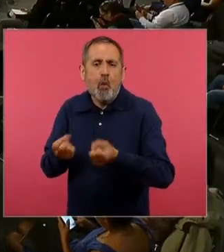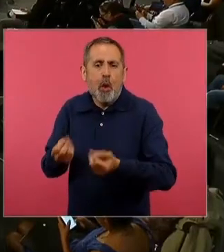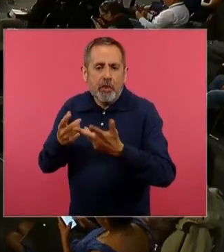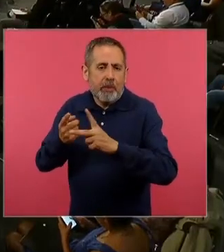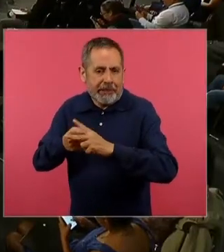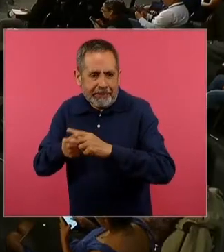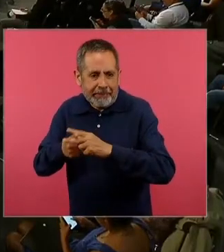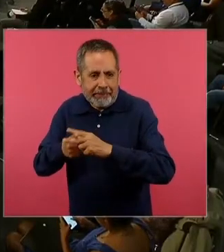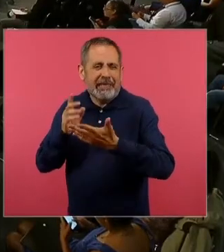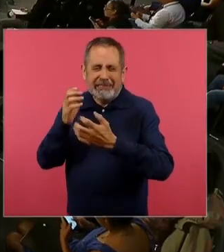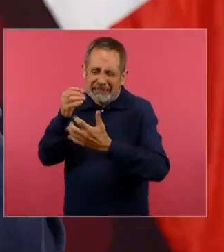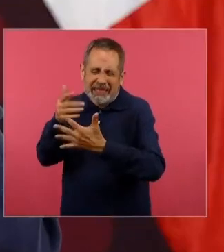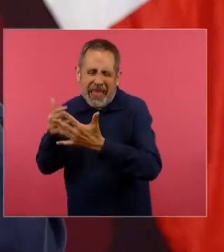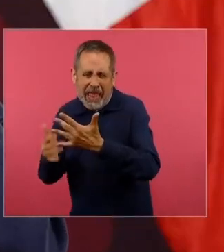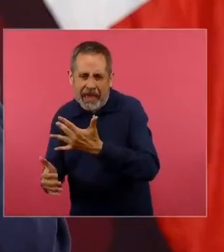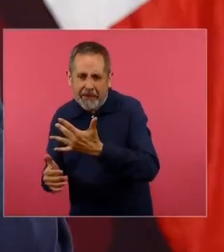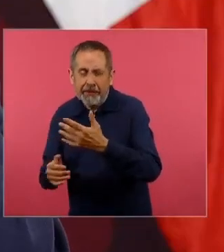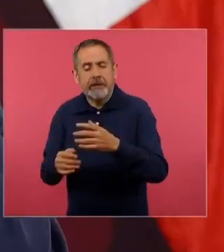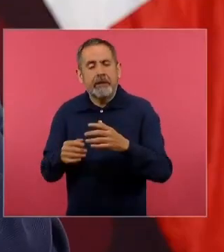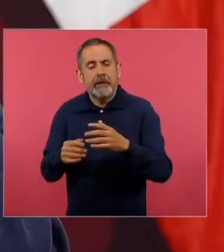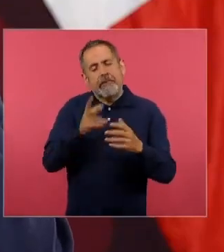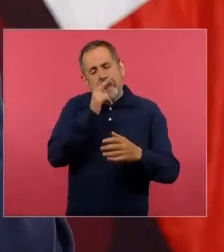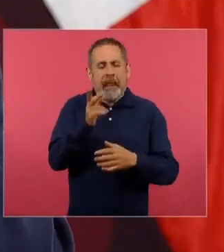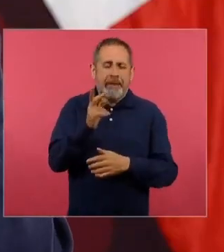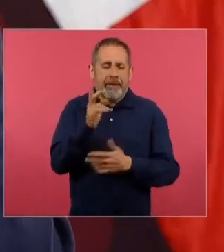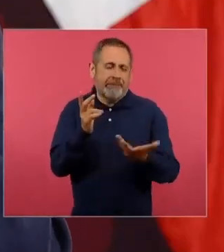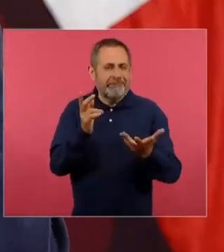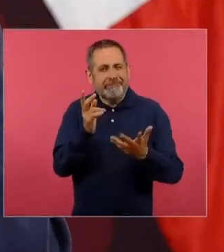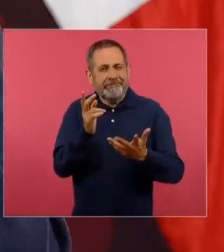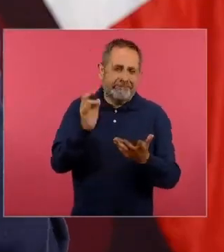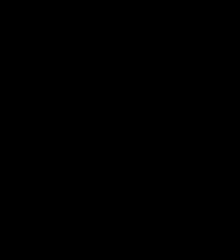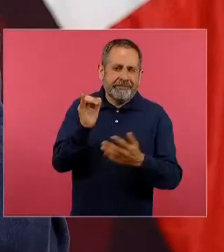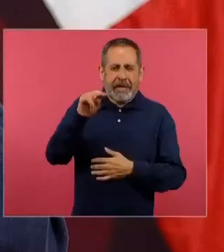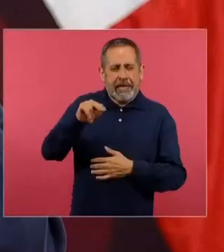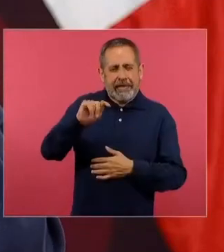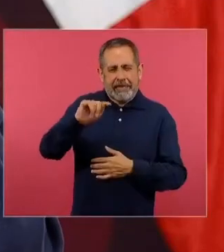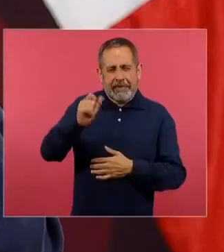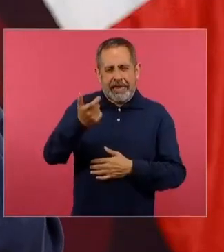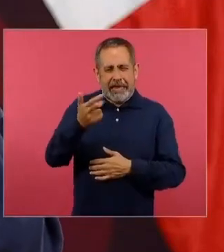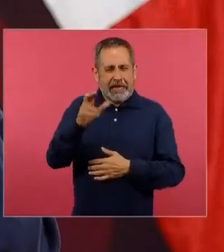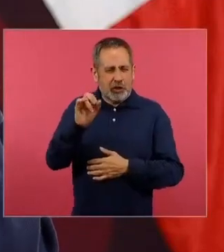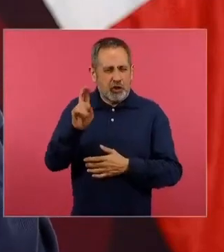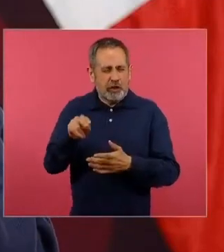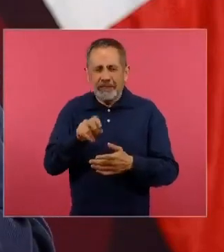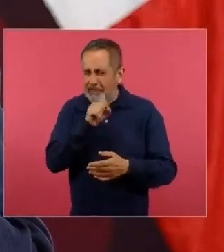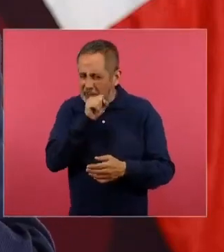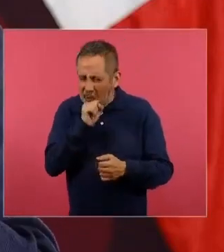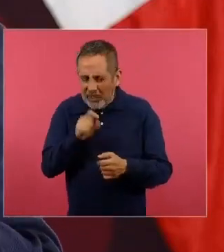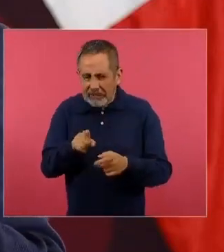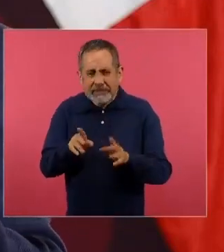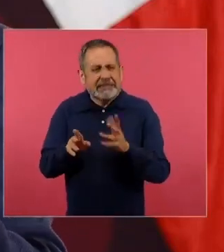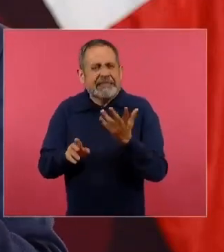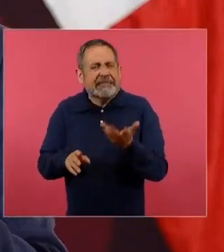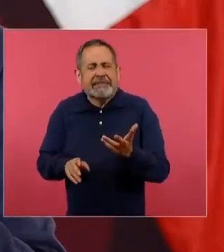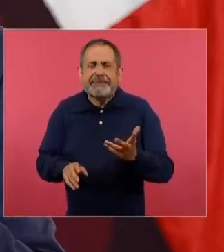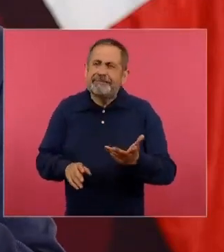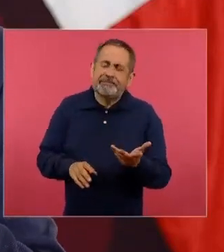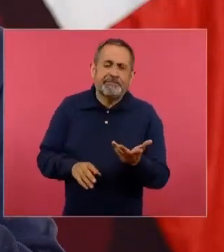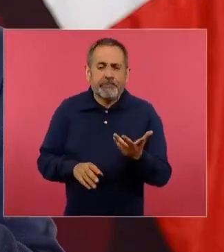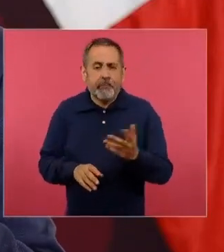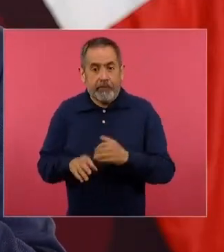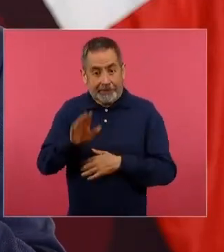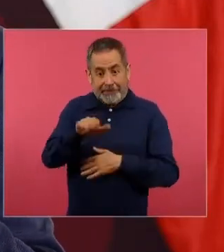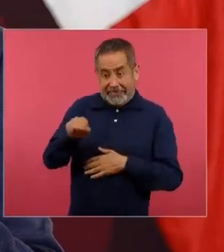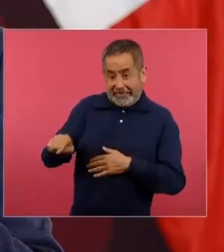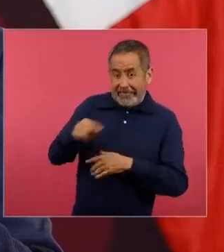que haya abusado del concepto integración, pero trae un tema que es muy interesante, que es pedirle